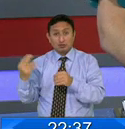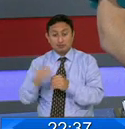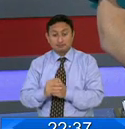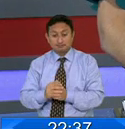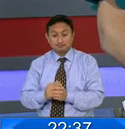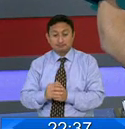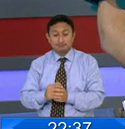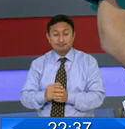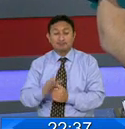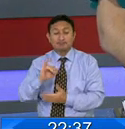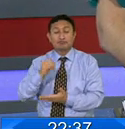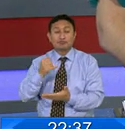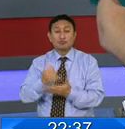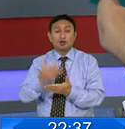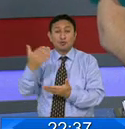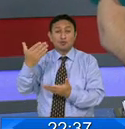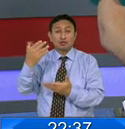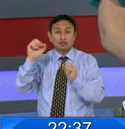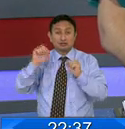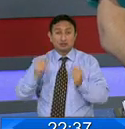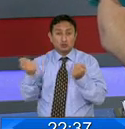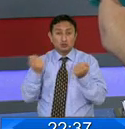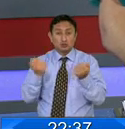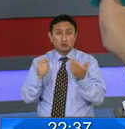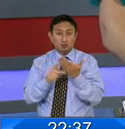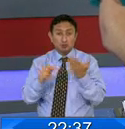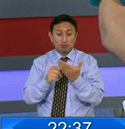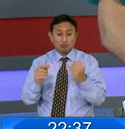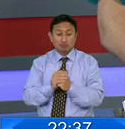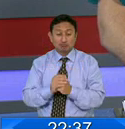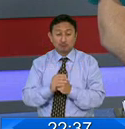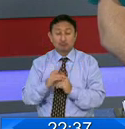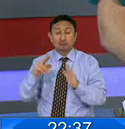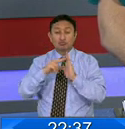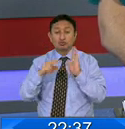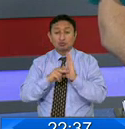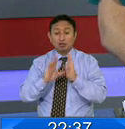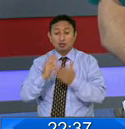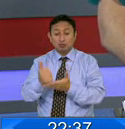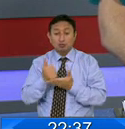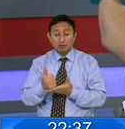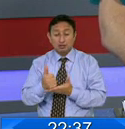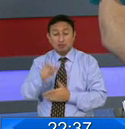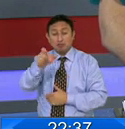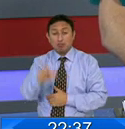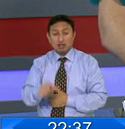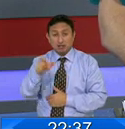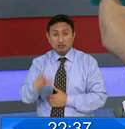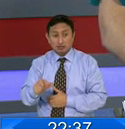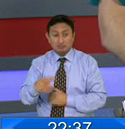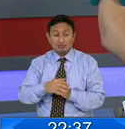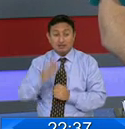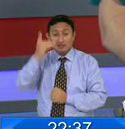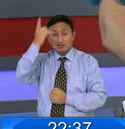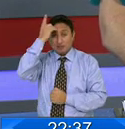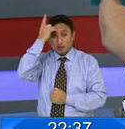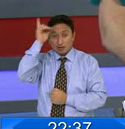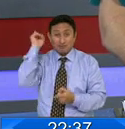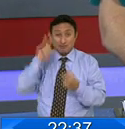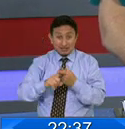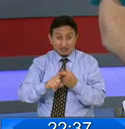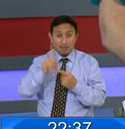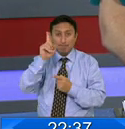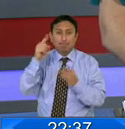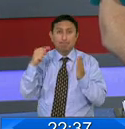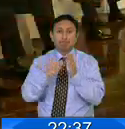marco, la Junta de Política y Regulación Monetaria expidió la norma que beneficiará a personas que adeuden hasta